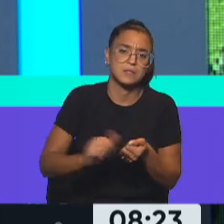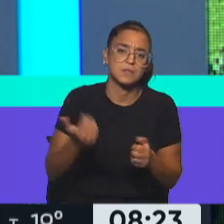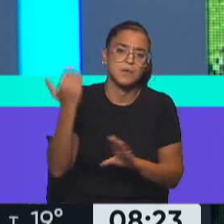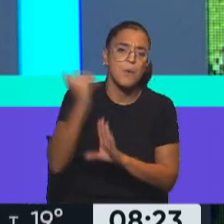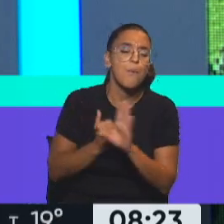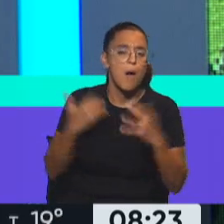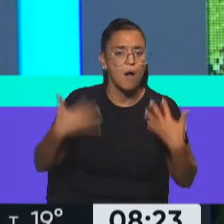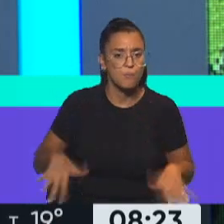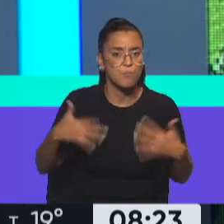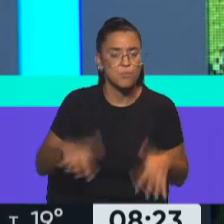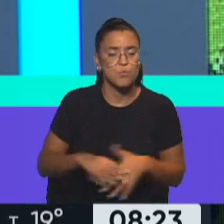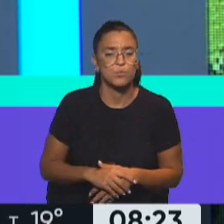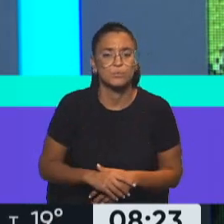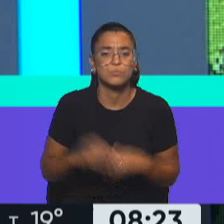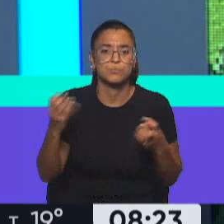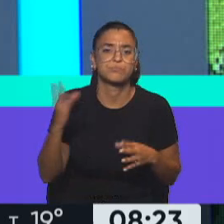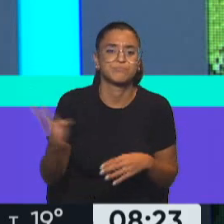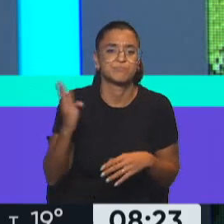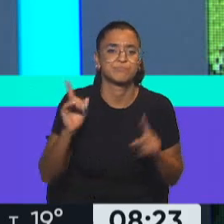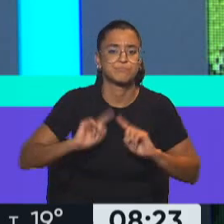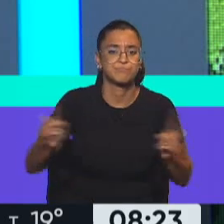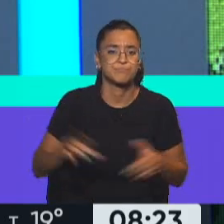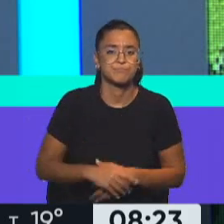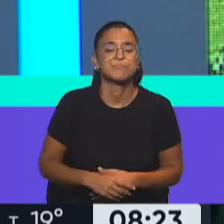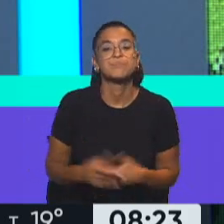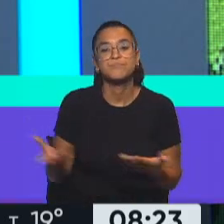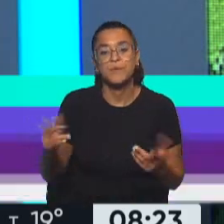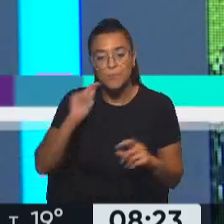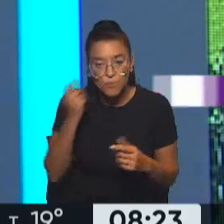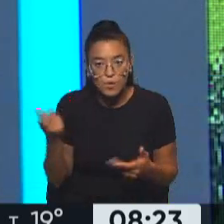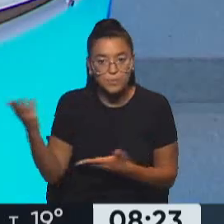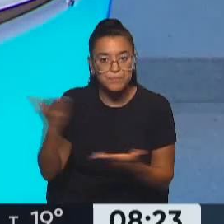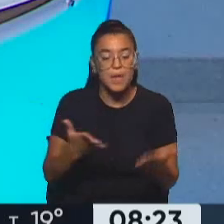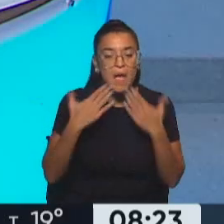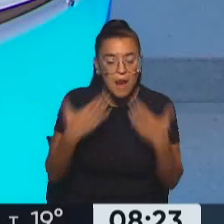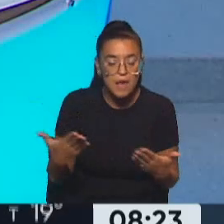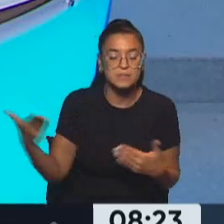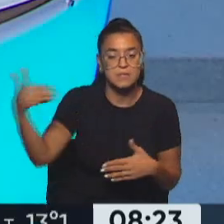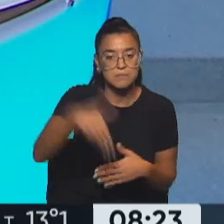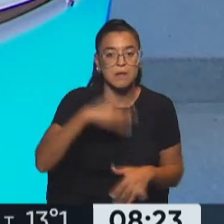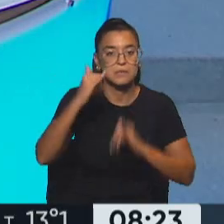Bajamos bastante. Claro, porque no produce. Claro, tal cual. Gastón, un gusto que hayas venido